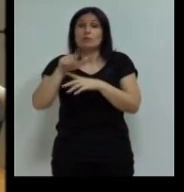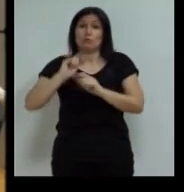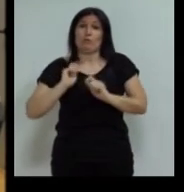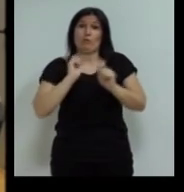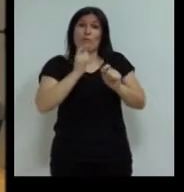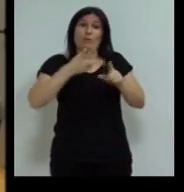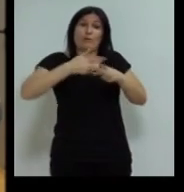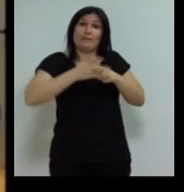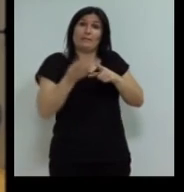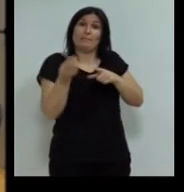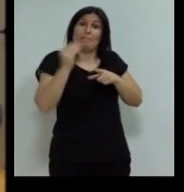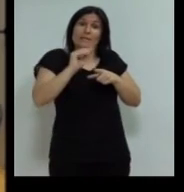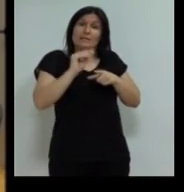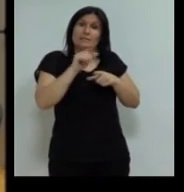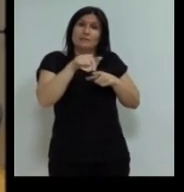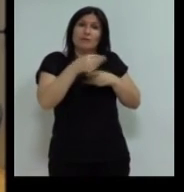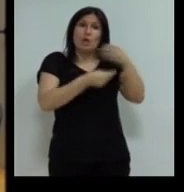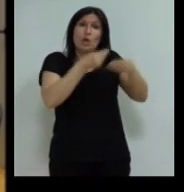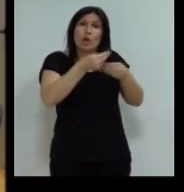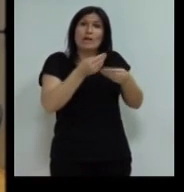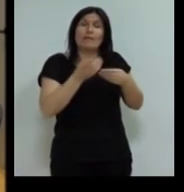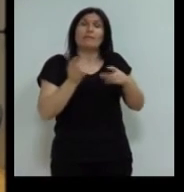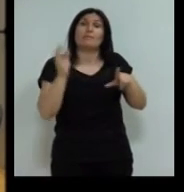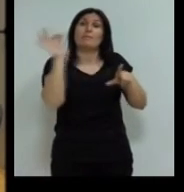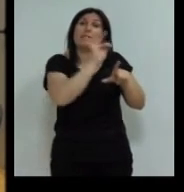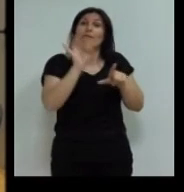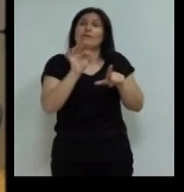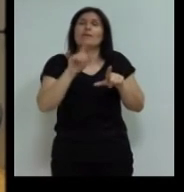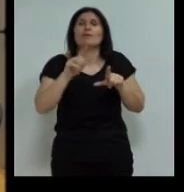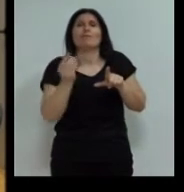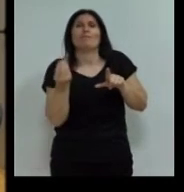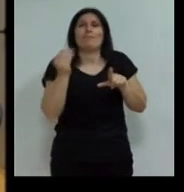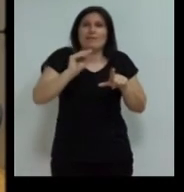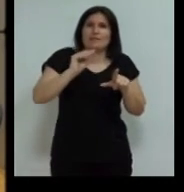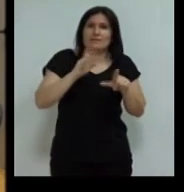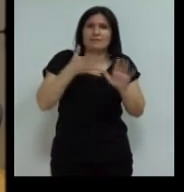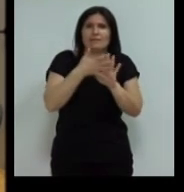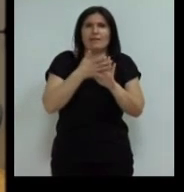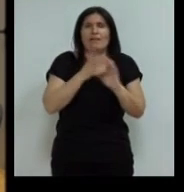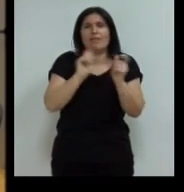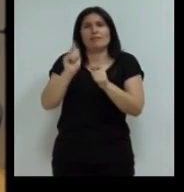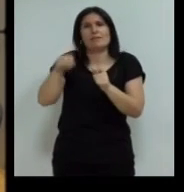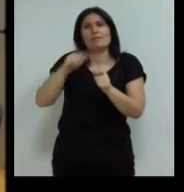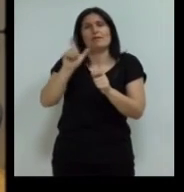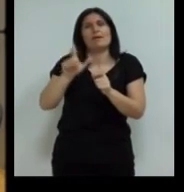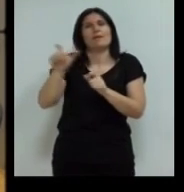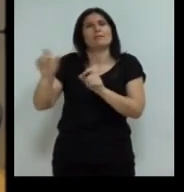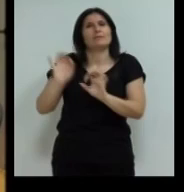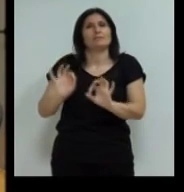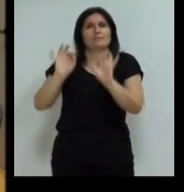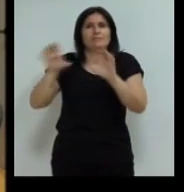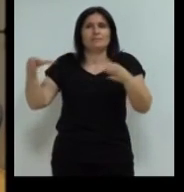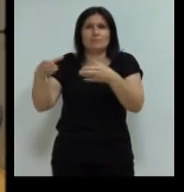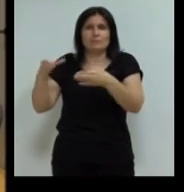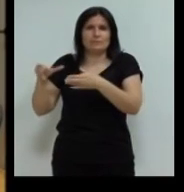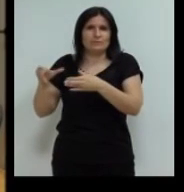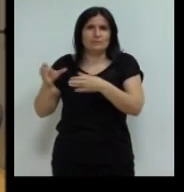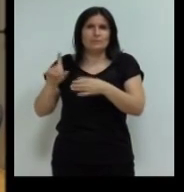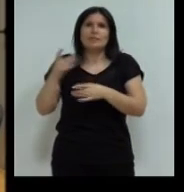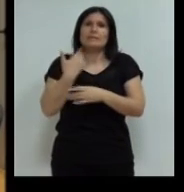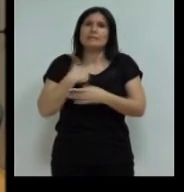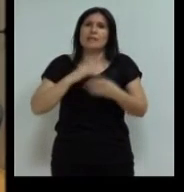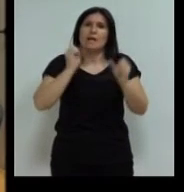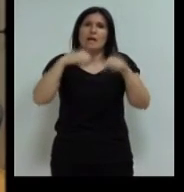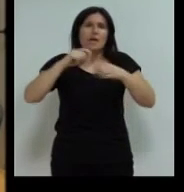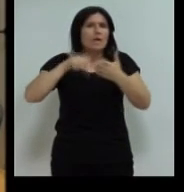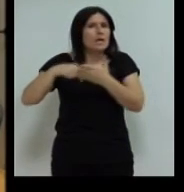un valor añadido a lo que hace inicialmente, que es poner películas, y que se dirija a un target de público muy específico. Y hemos cerrado acuerdos, pero nos ha